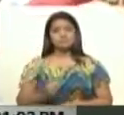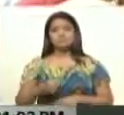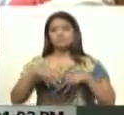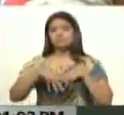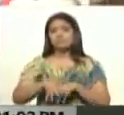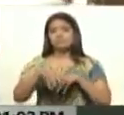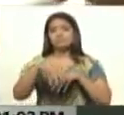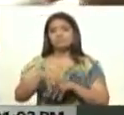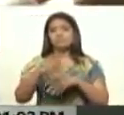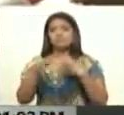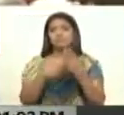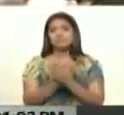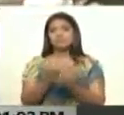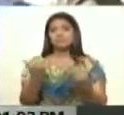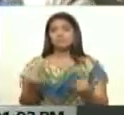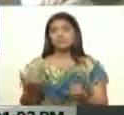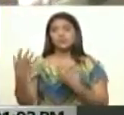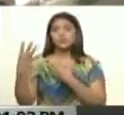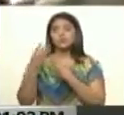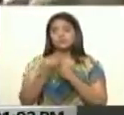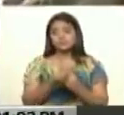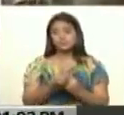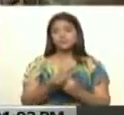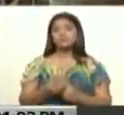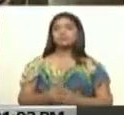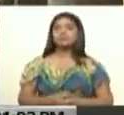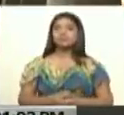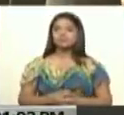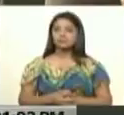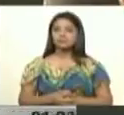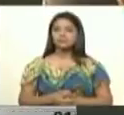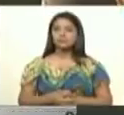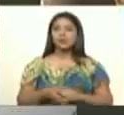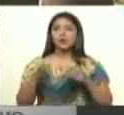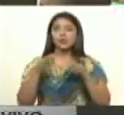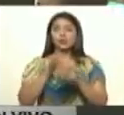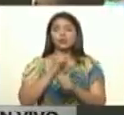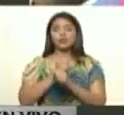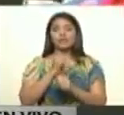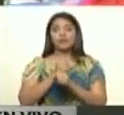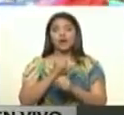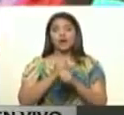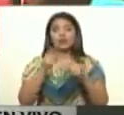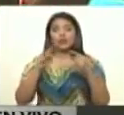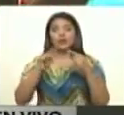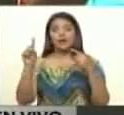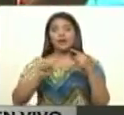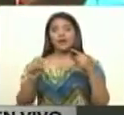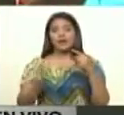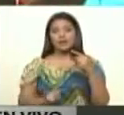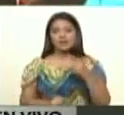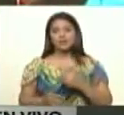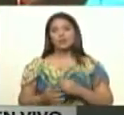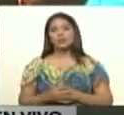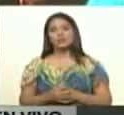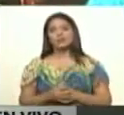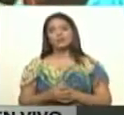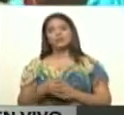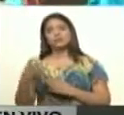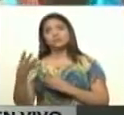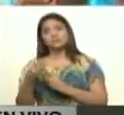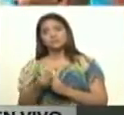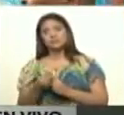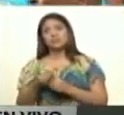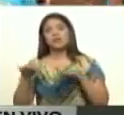hemos llegado en compañía de la clase trabajadora del sector eléctrico, en compañía de